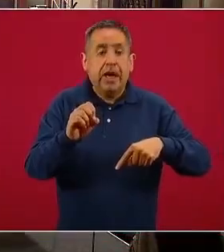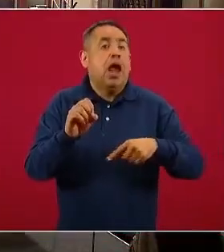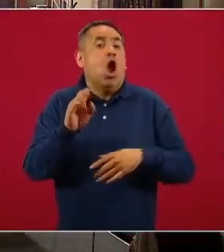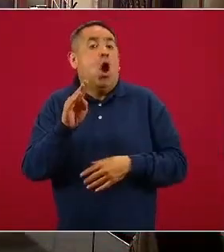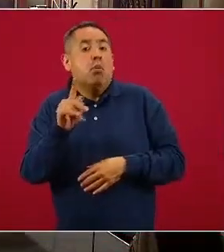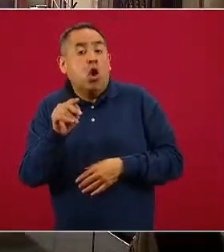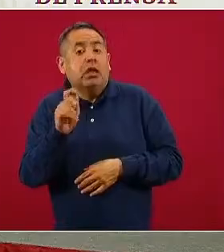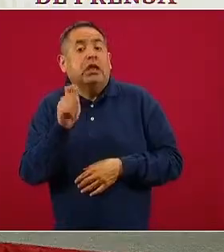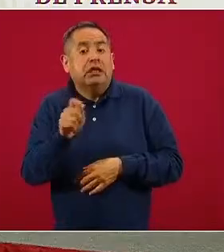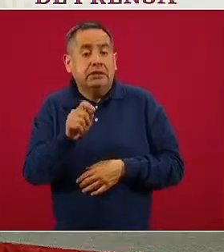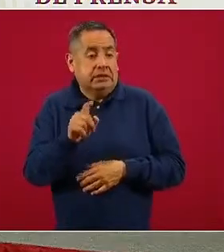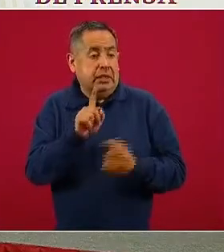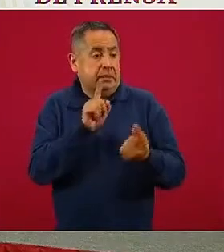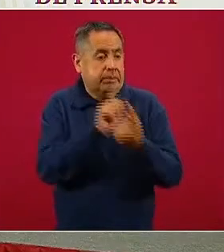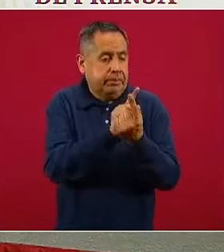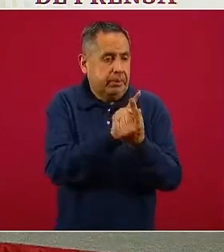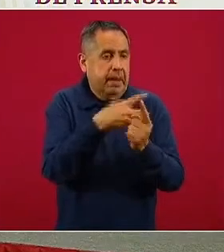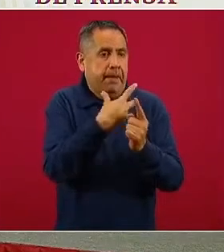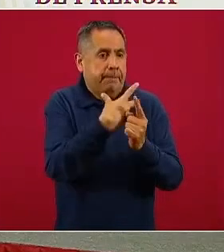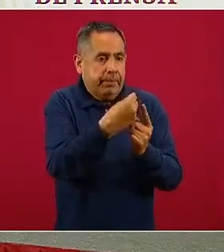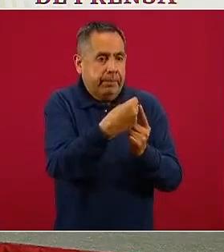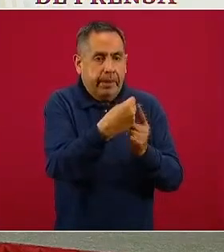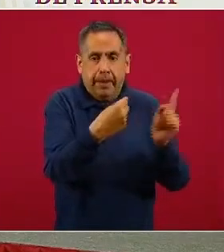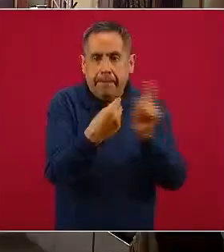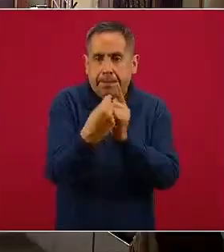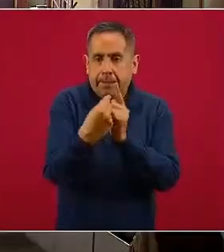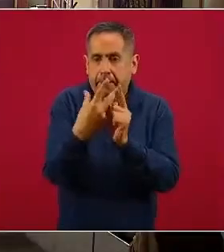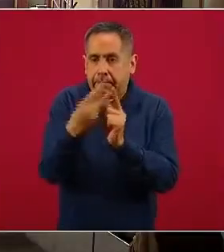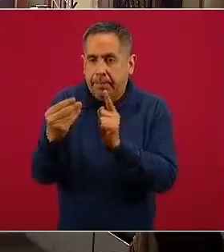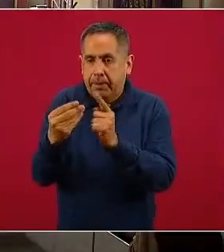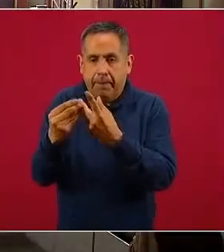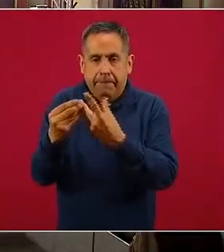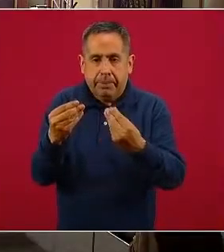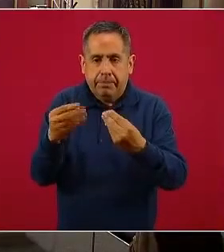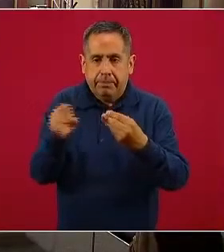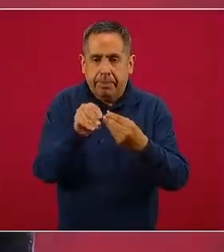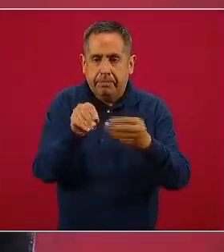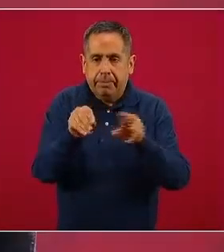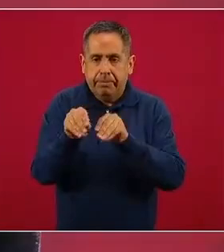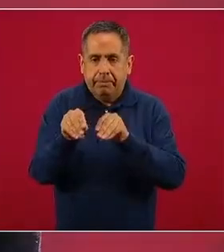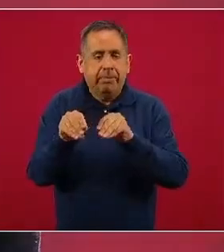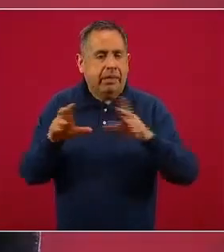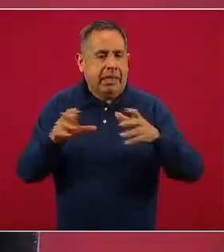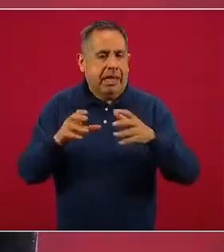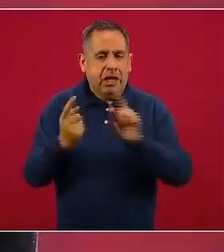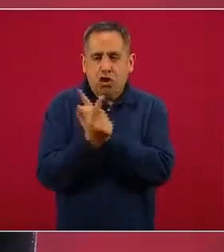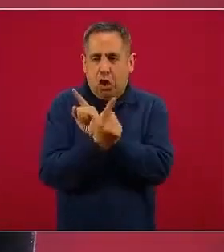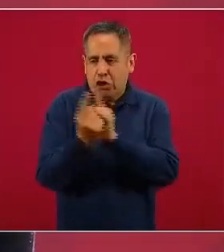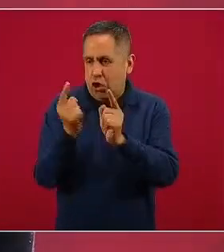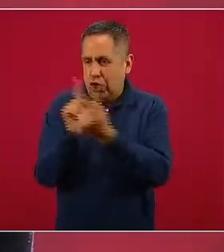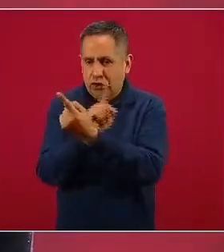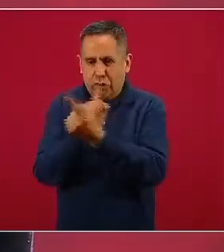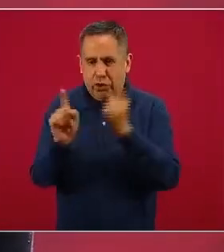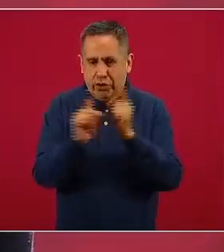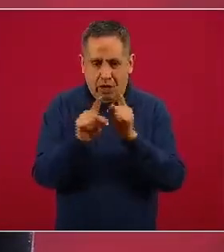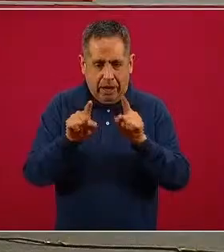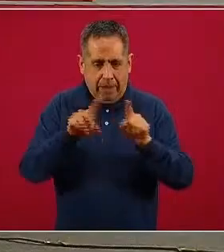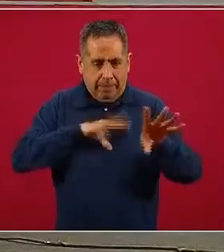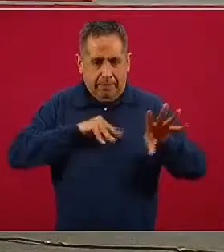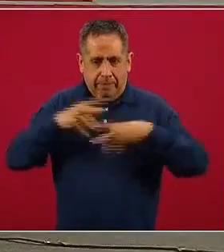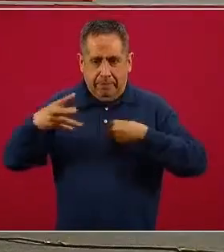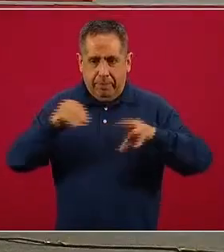epidemiológico, y es importante comentarlo, por eso el estudio de brotes tiene toda una metodología, hay toda una